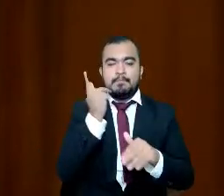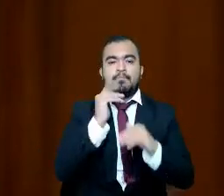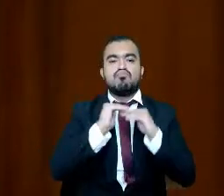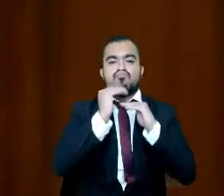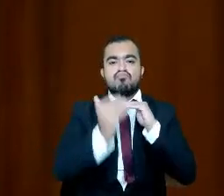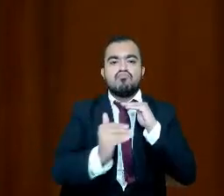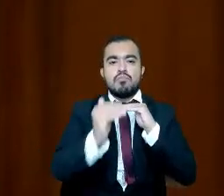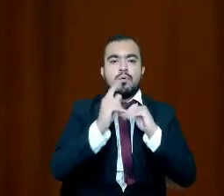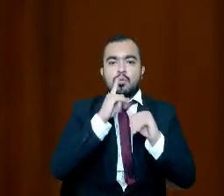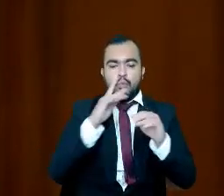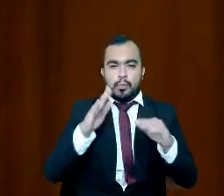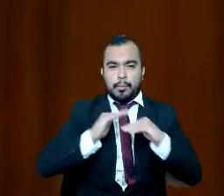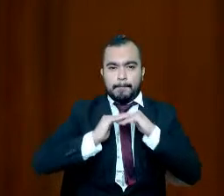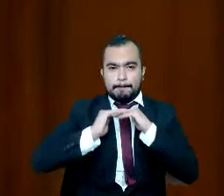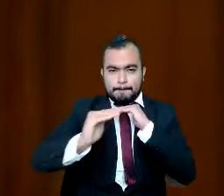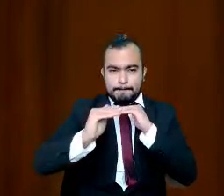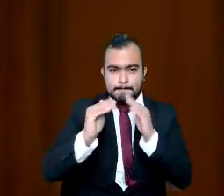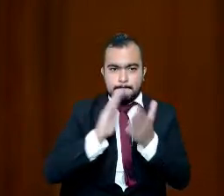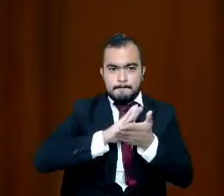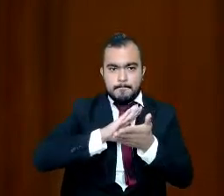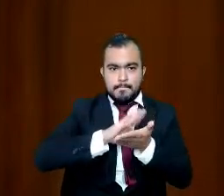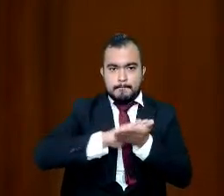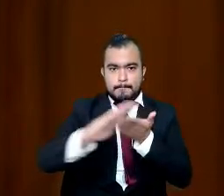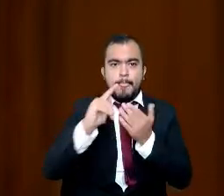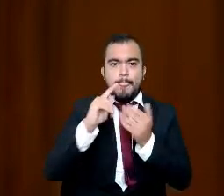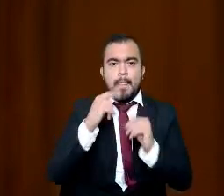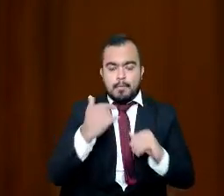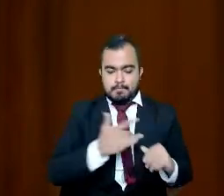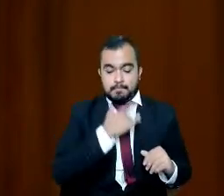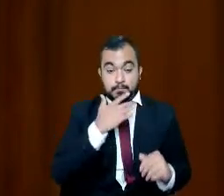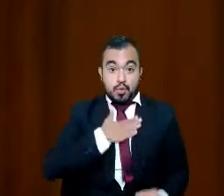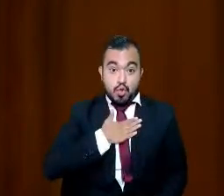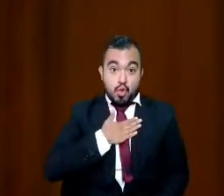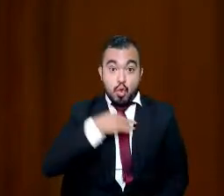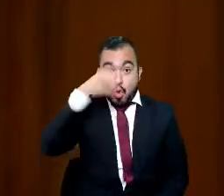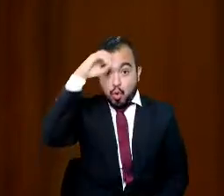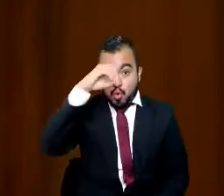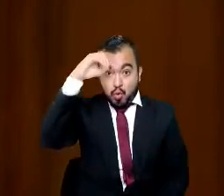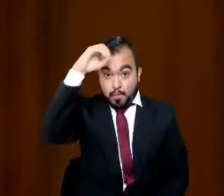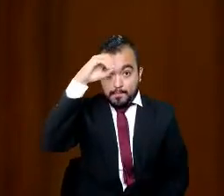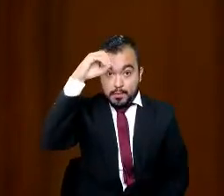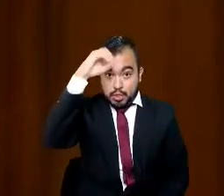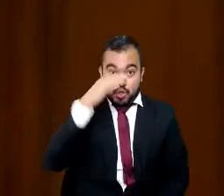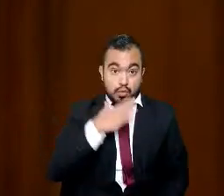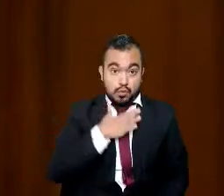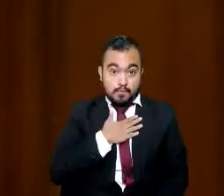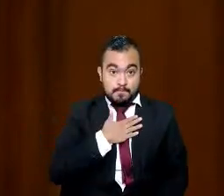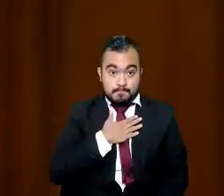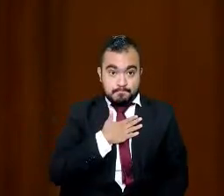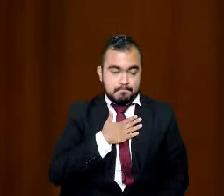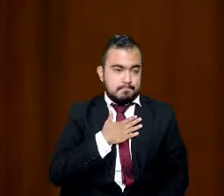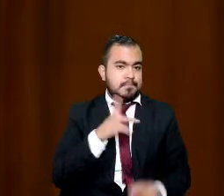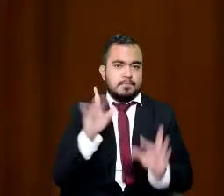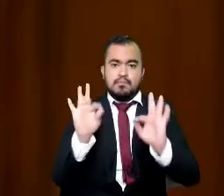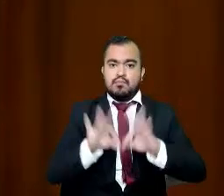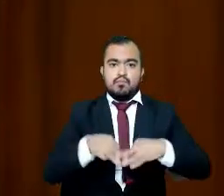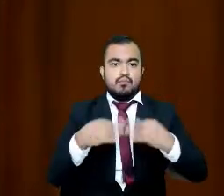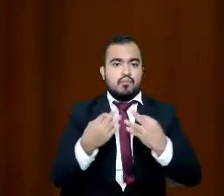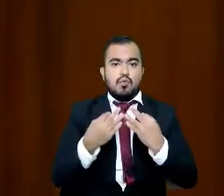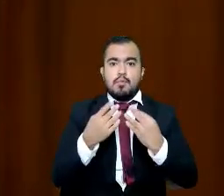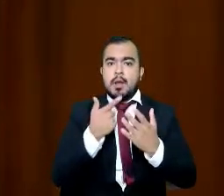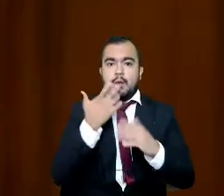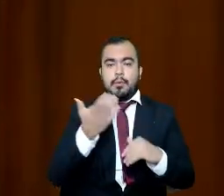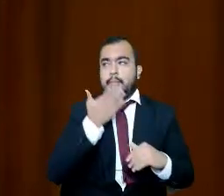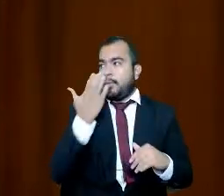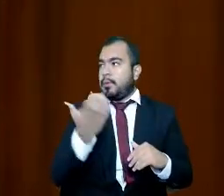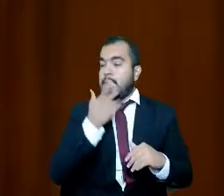frío, que bajo mi humilde opinión, pues, es una medida paliativa, pero si tuviéramos los